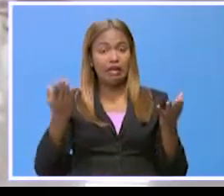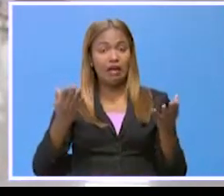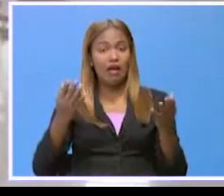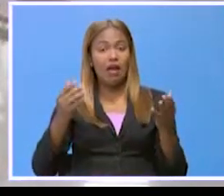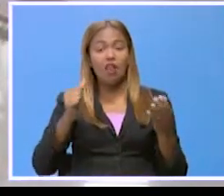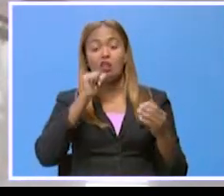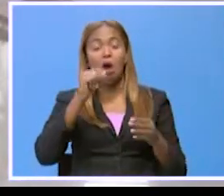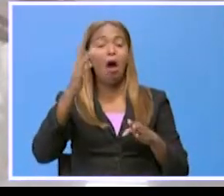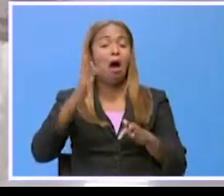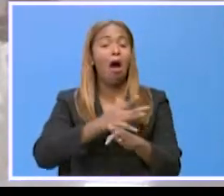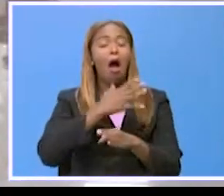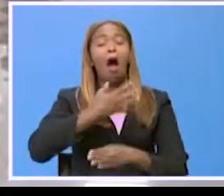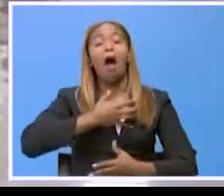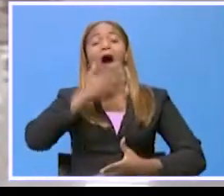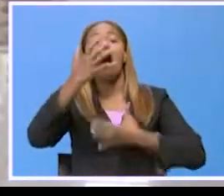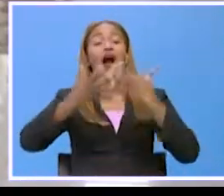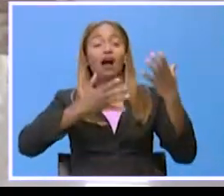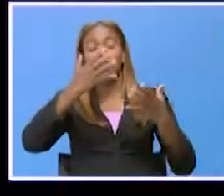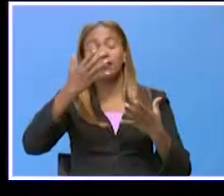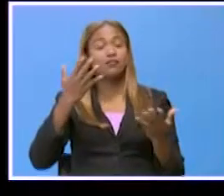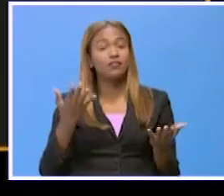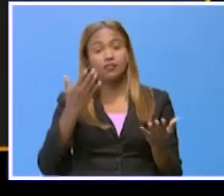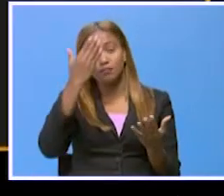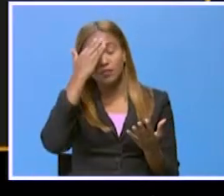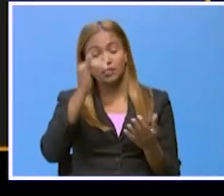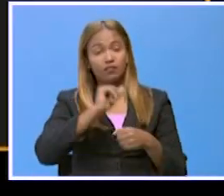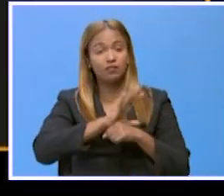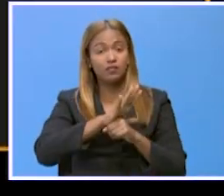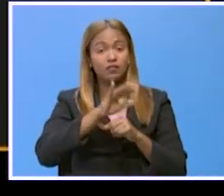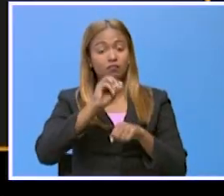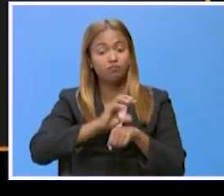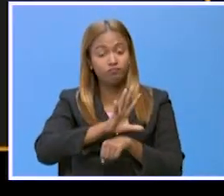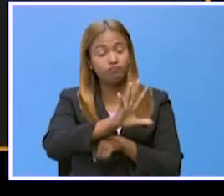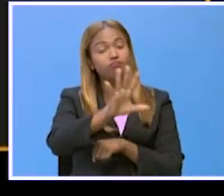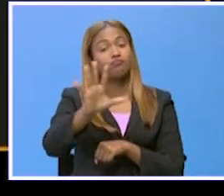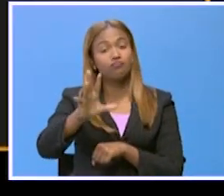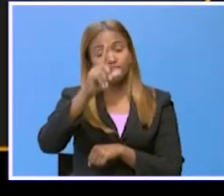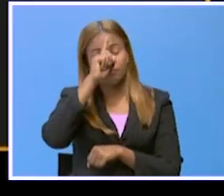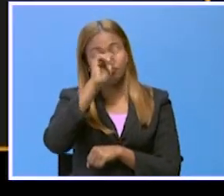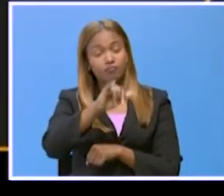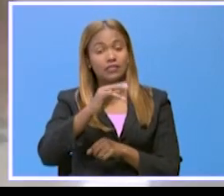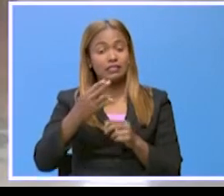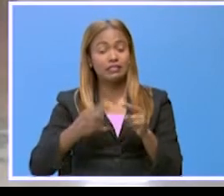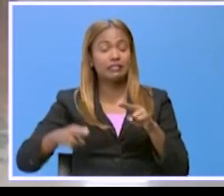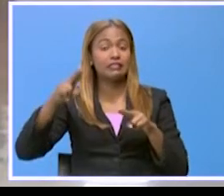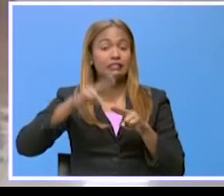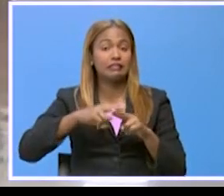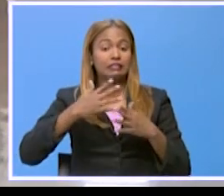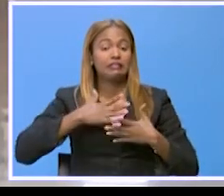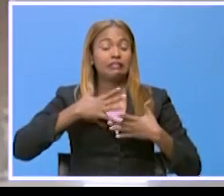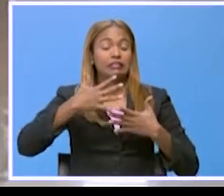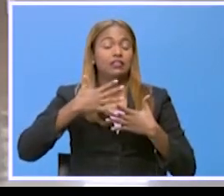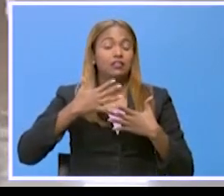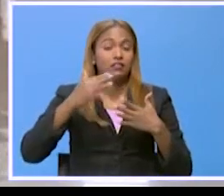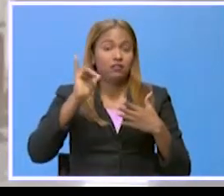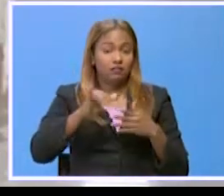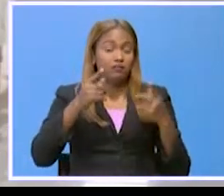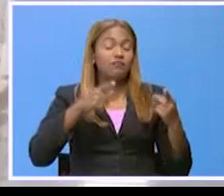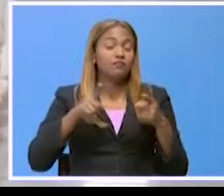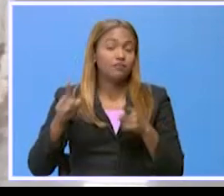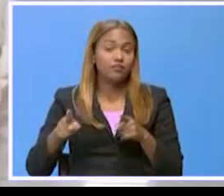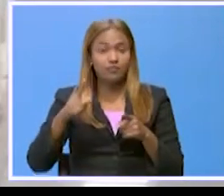o gritar porque precisamente el kobe 19 se transmite a través de las secreciones respiratorias o partículas